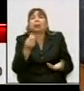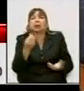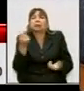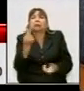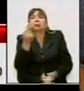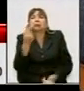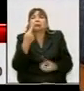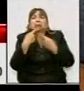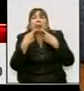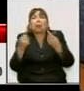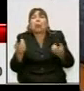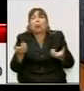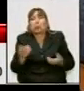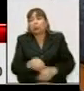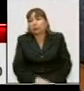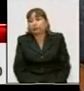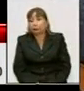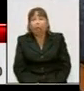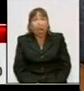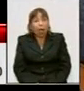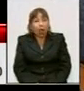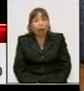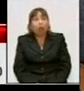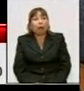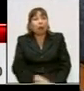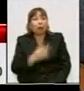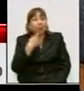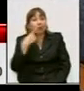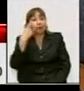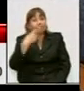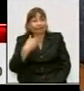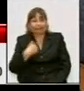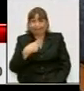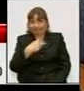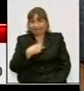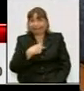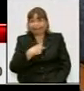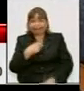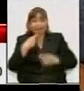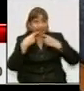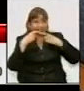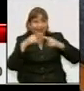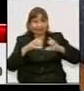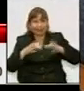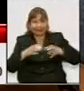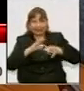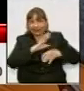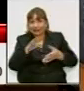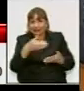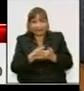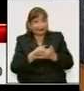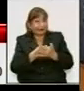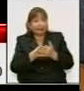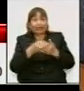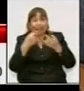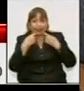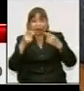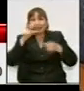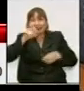carácter declarativo? En el Congreso hacemos proyectos declarativos de toda esa naturaleza, porque el